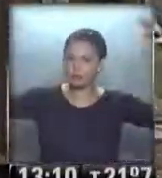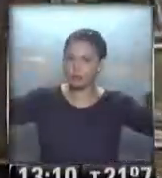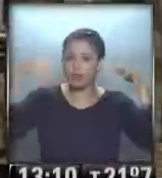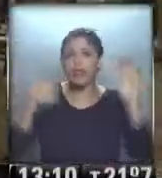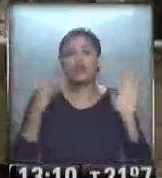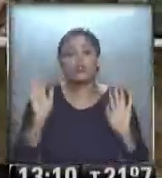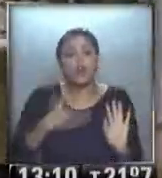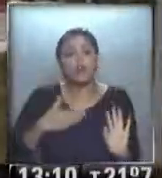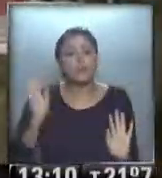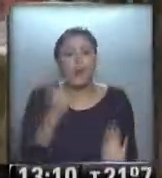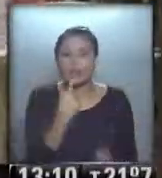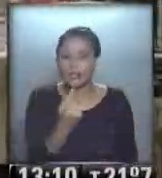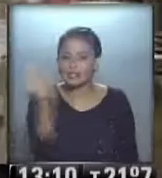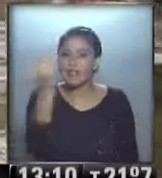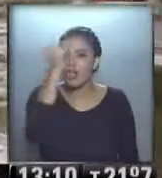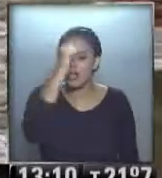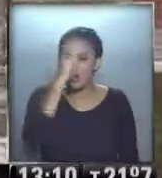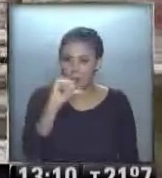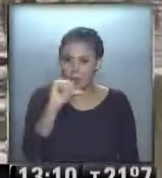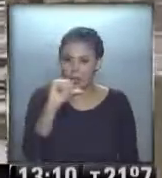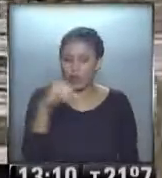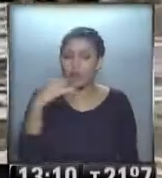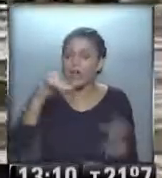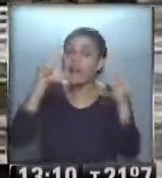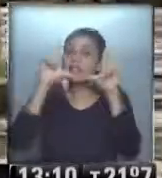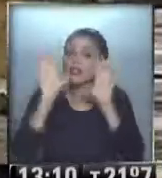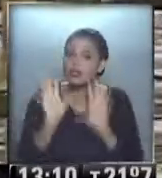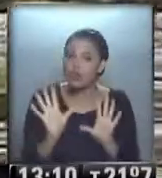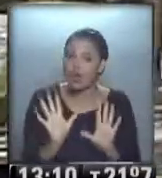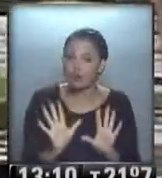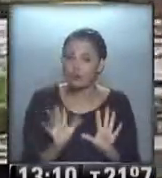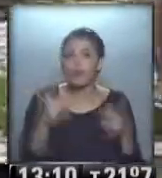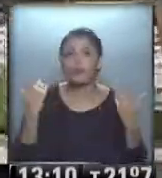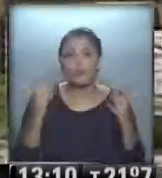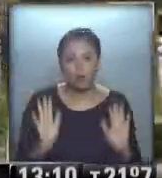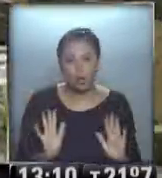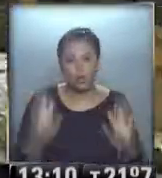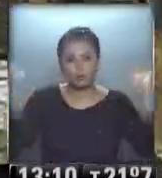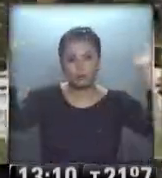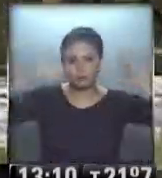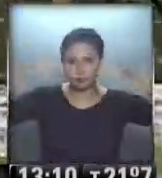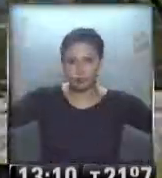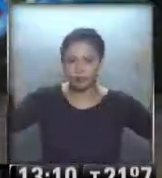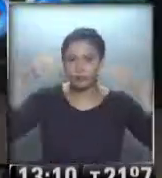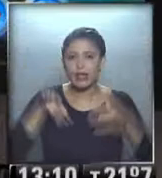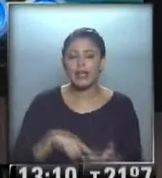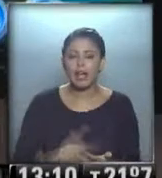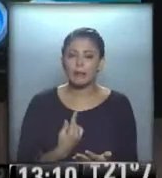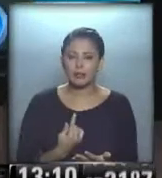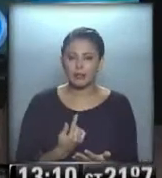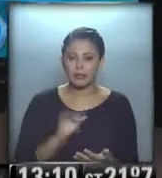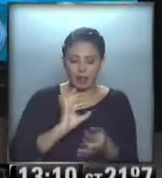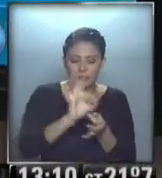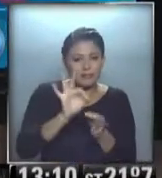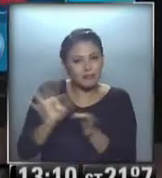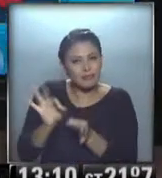arriesgaría a decir que el fin de semana estemos atentísimos porque hay probabilidad de lluvias en la ciudad de buenos aires y sus